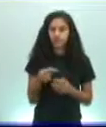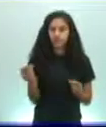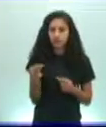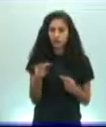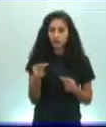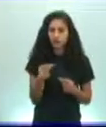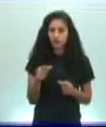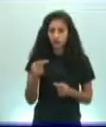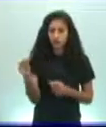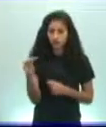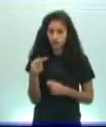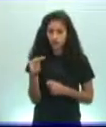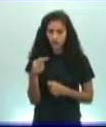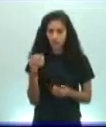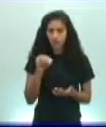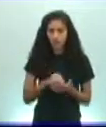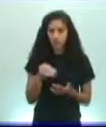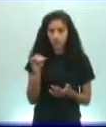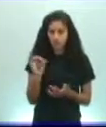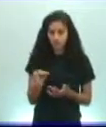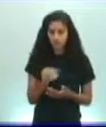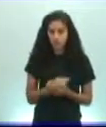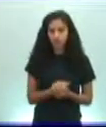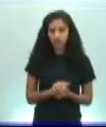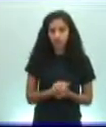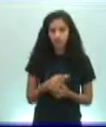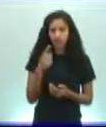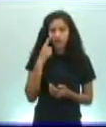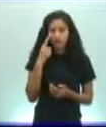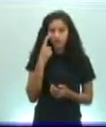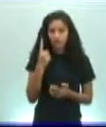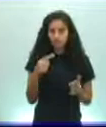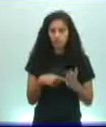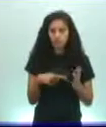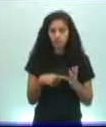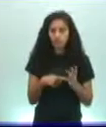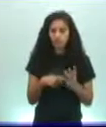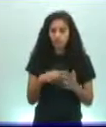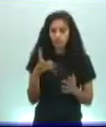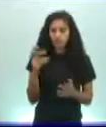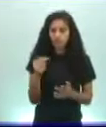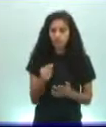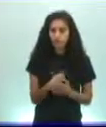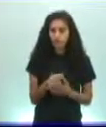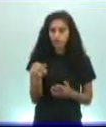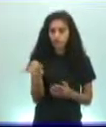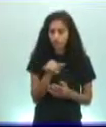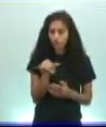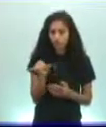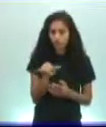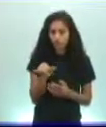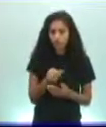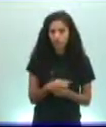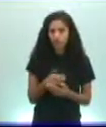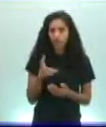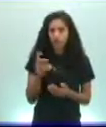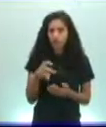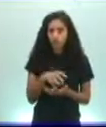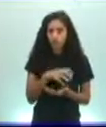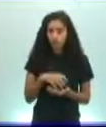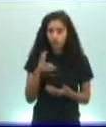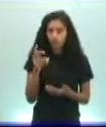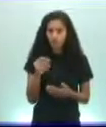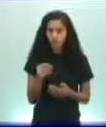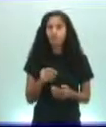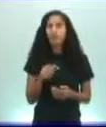el signo negativo, pues conoces que en una multiplicación de números iguales, donde el número de